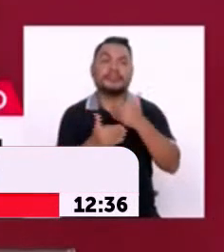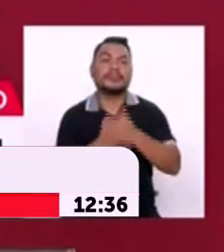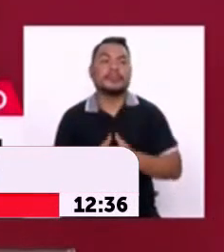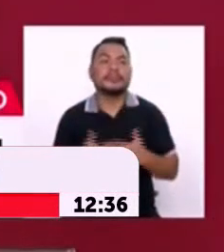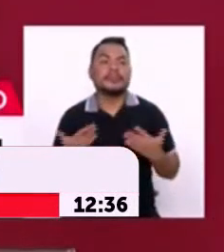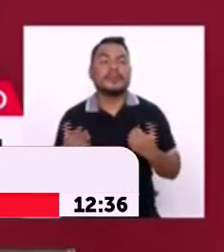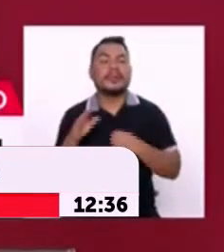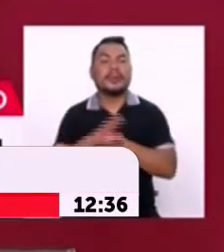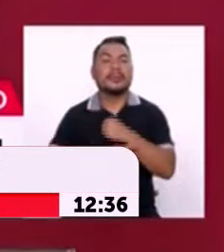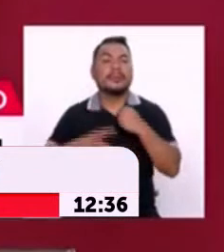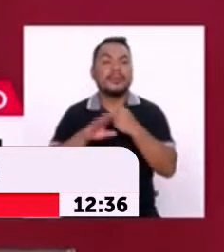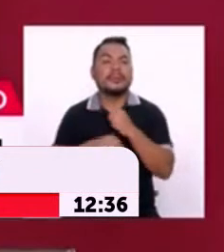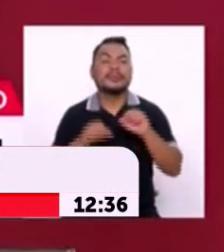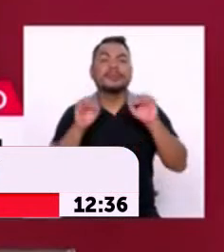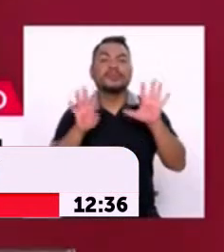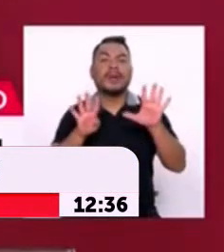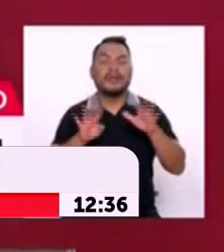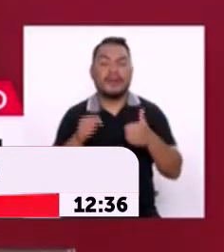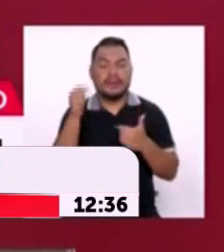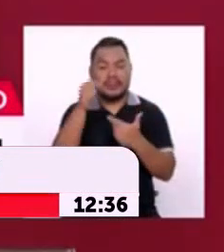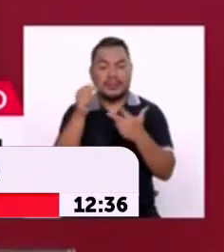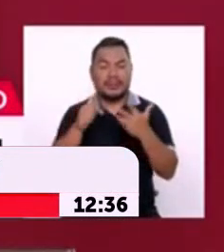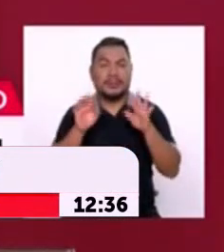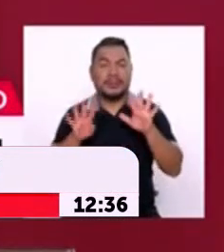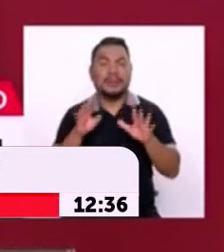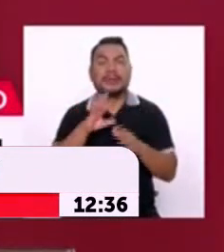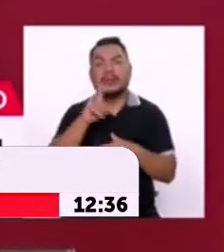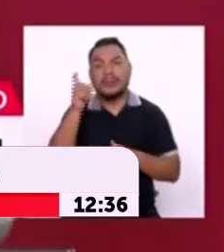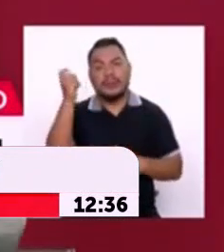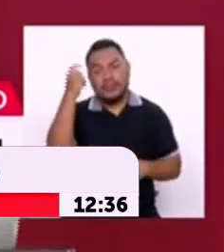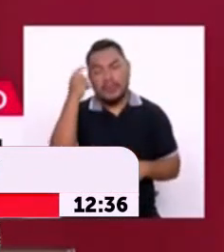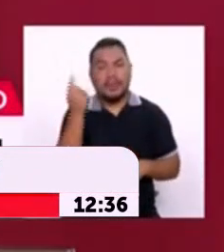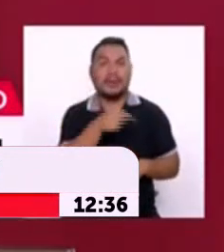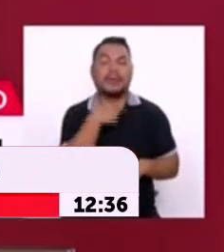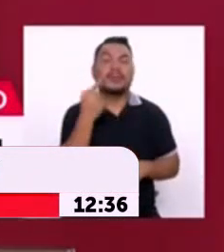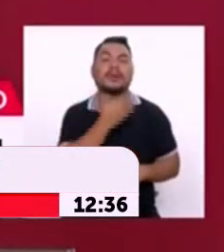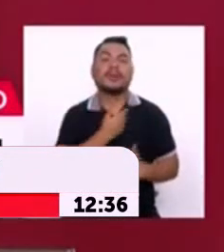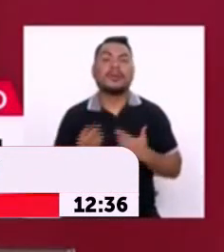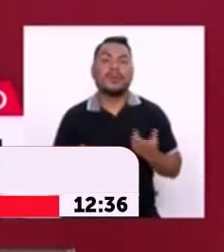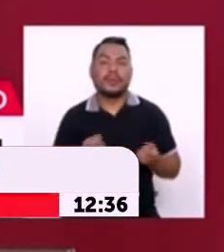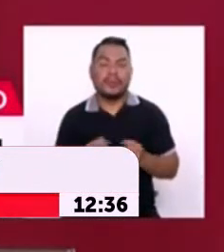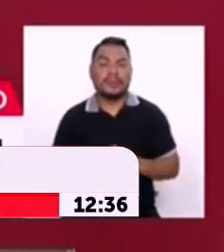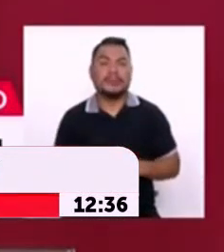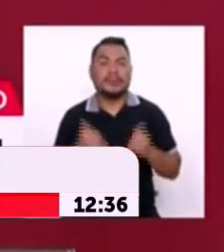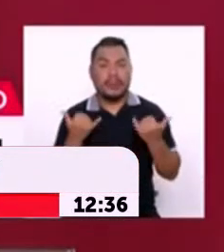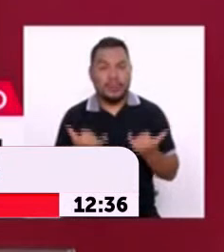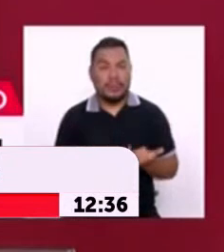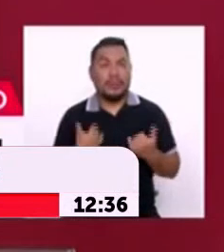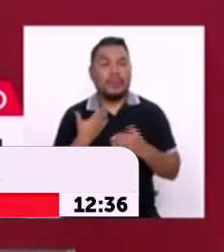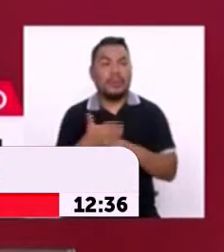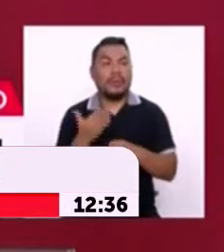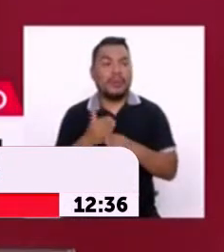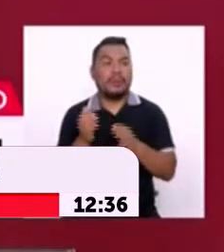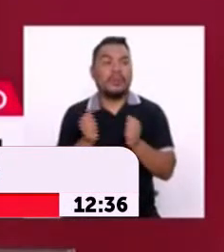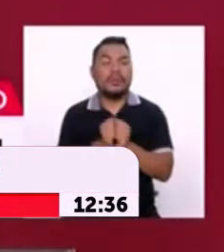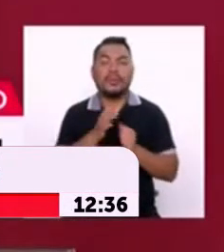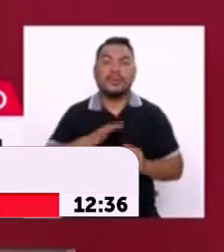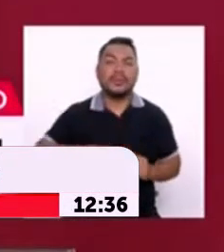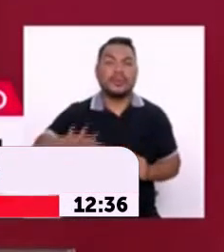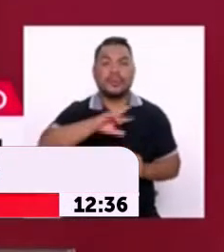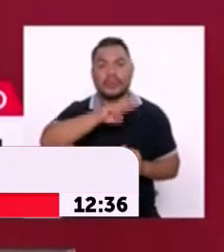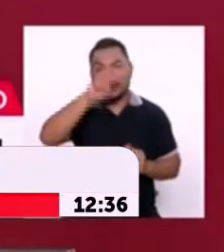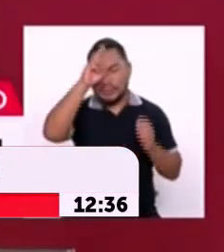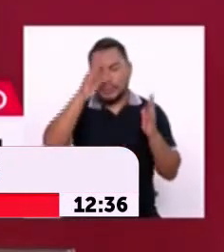impulsando en base a los 9 ejes de nuestra política general de gobierno y que hoy compartimos con